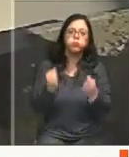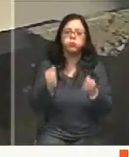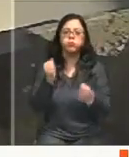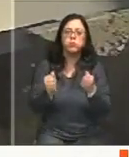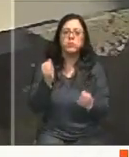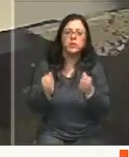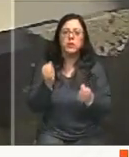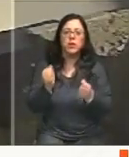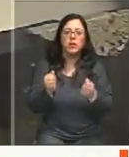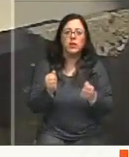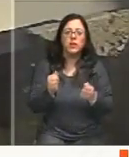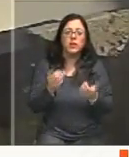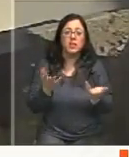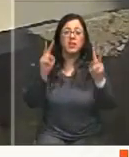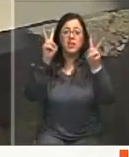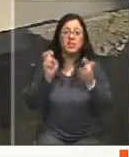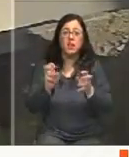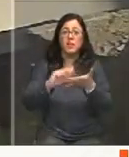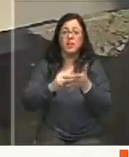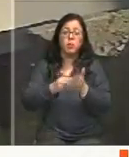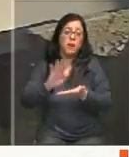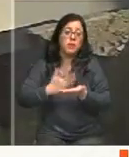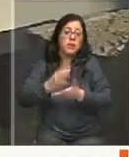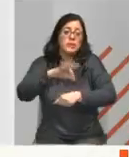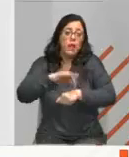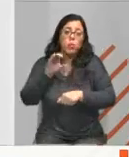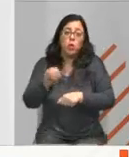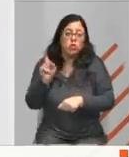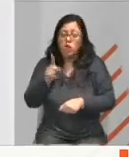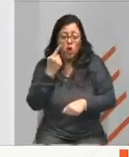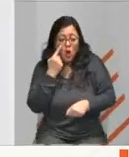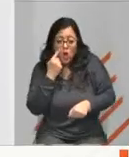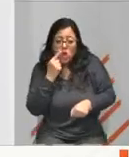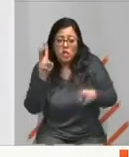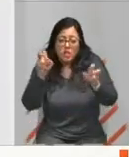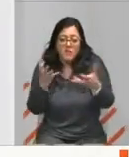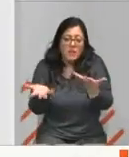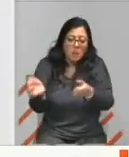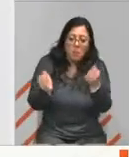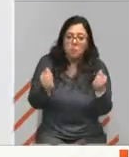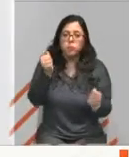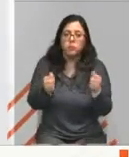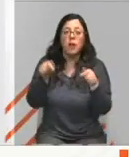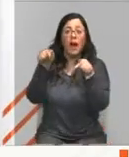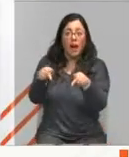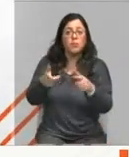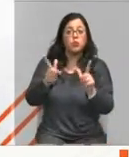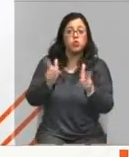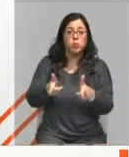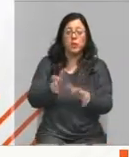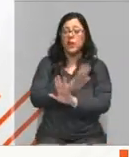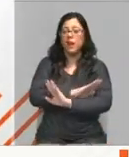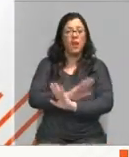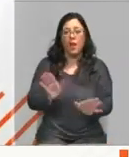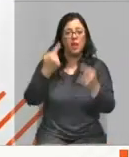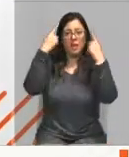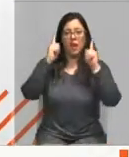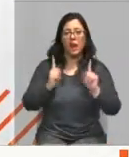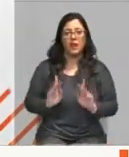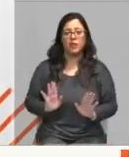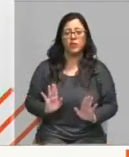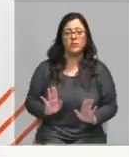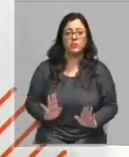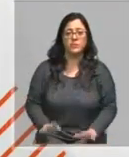funciones del vehículo o tiene algún problema de salud. Eso sí, en esta oportunidad, afortunadamente nadie resultó herido.